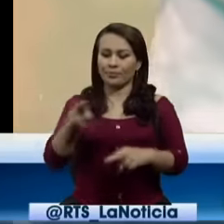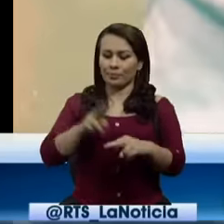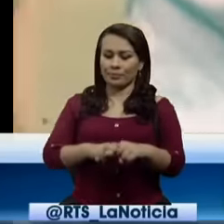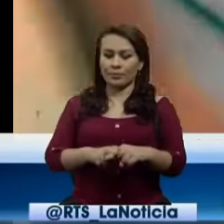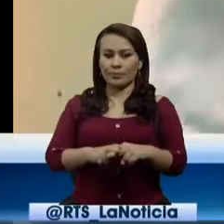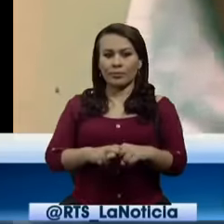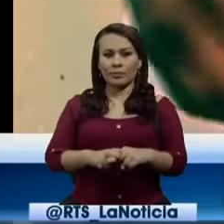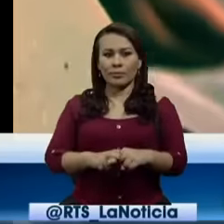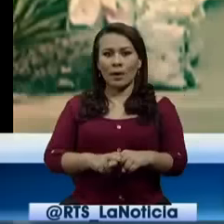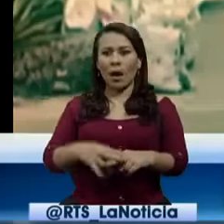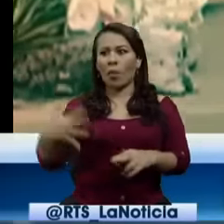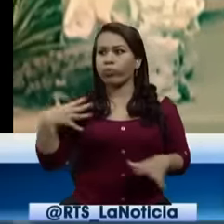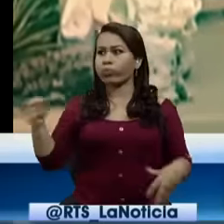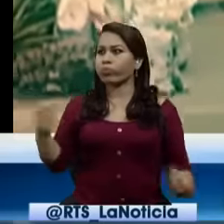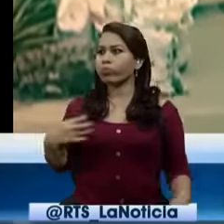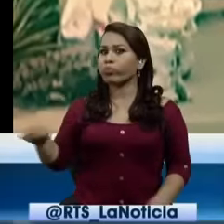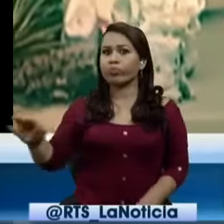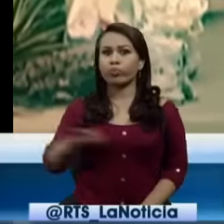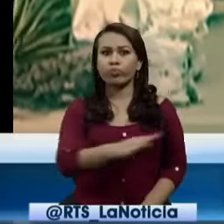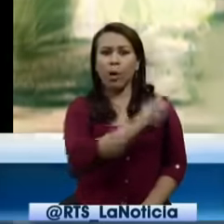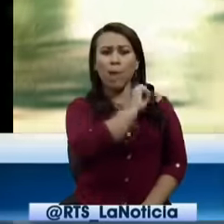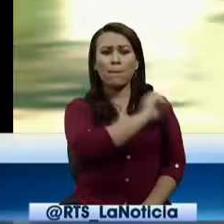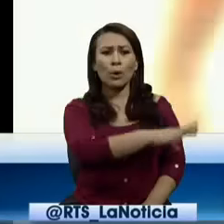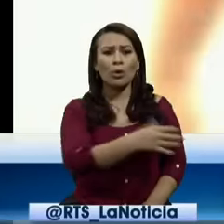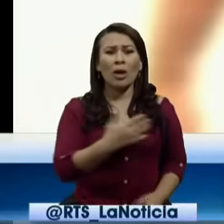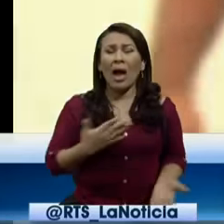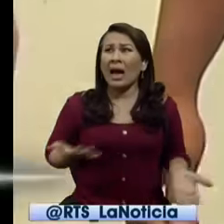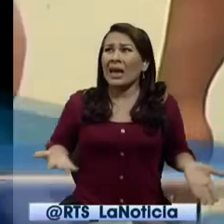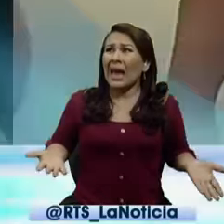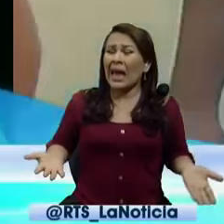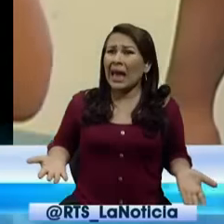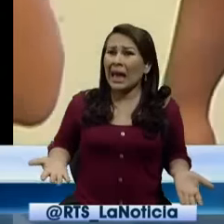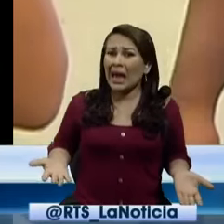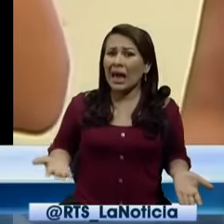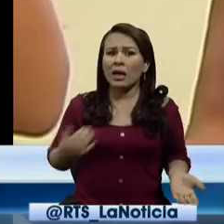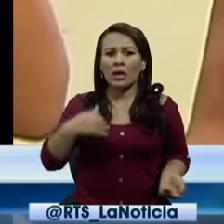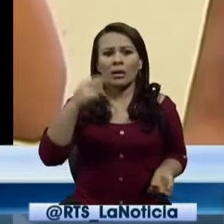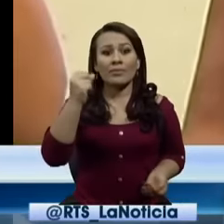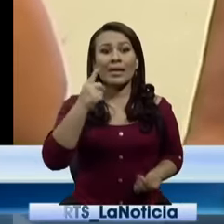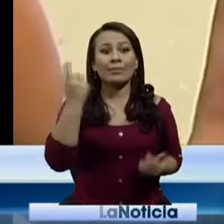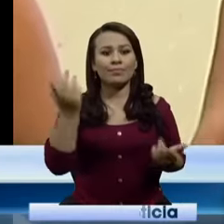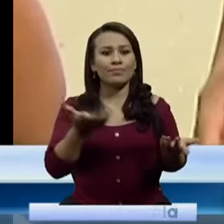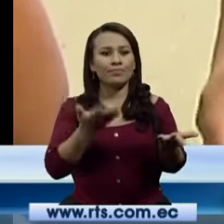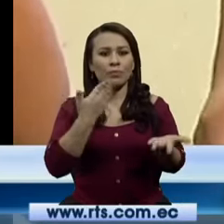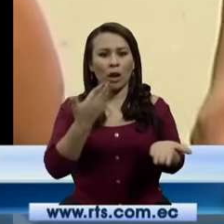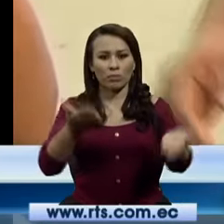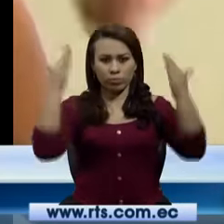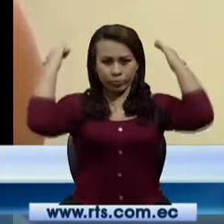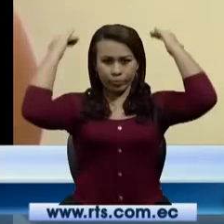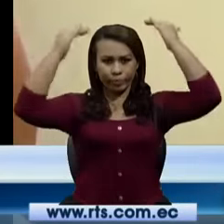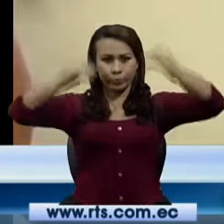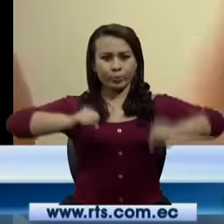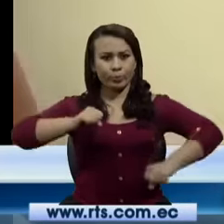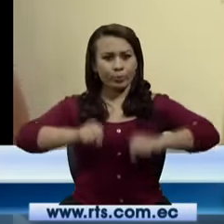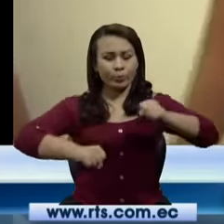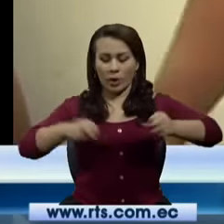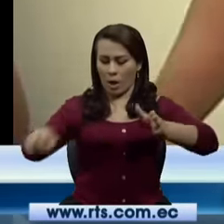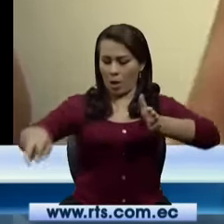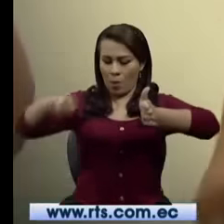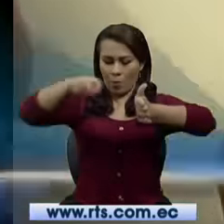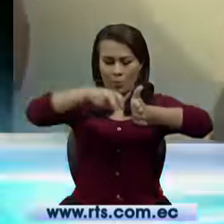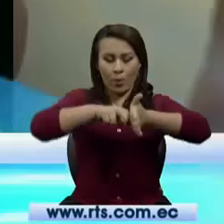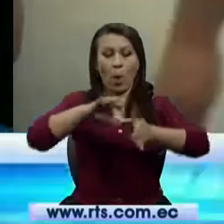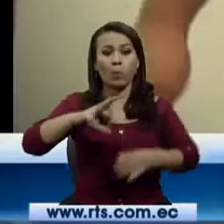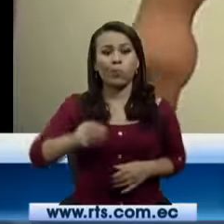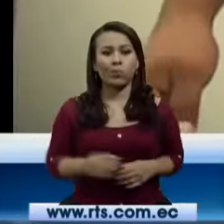ocultar su identidad él dice ser testigo ellos vienen se estacionan ahí en la esquina con la tricimoto y Los ladrones se van incluso la otra semana le